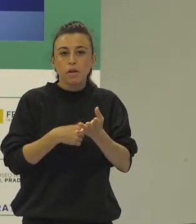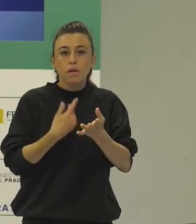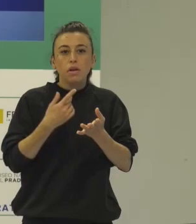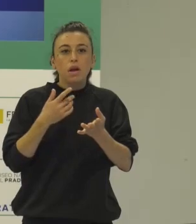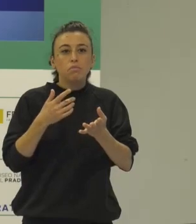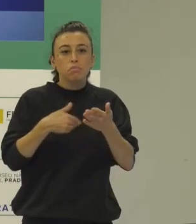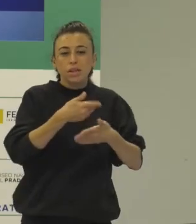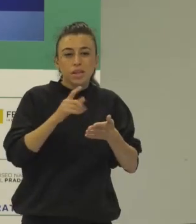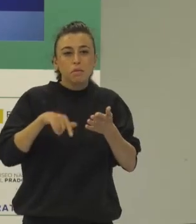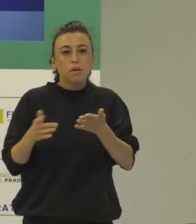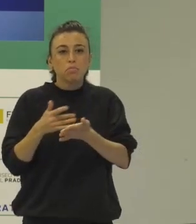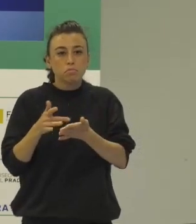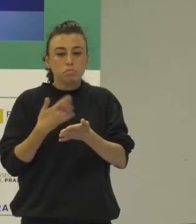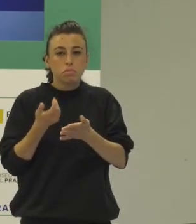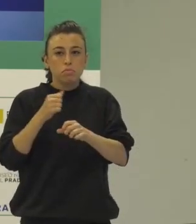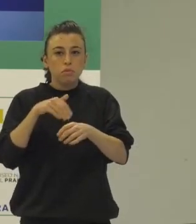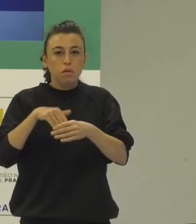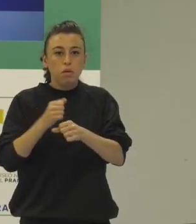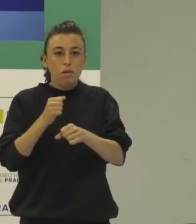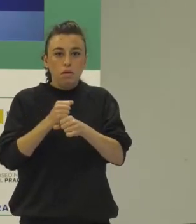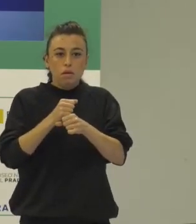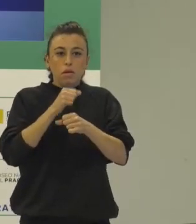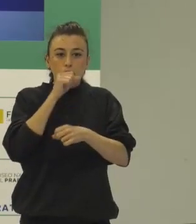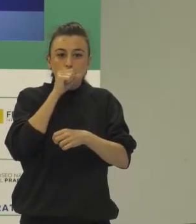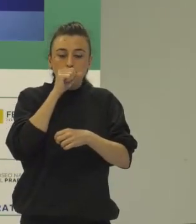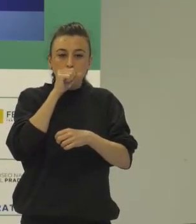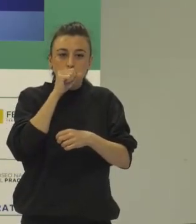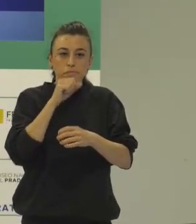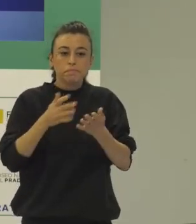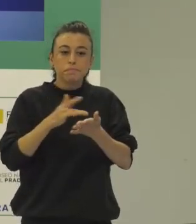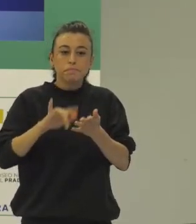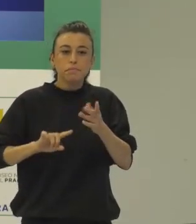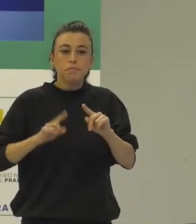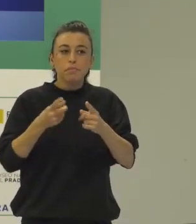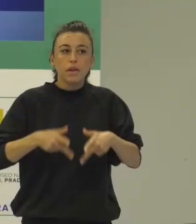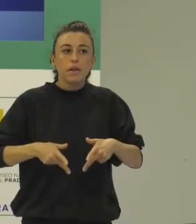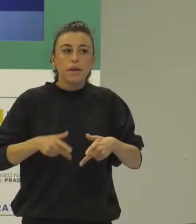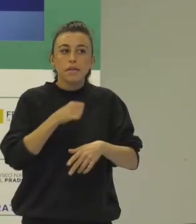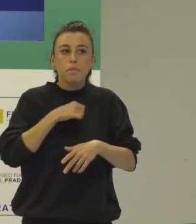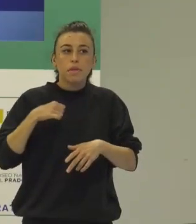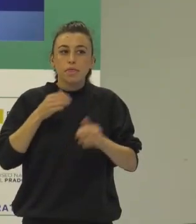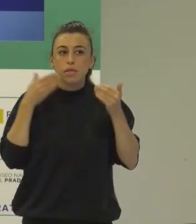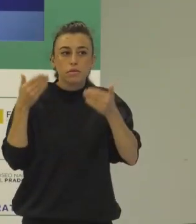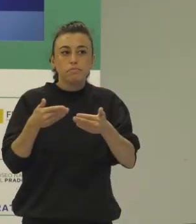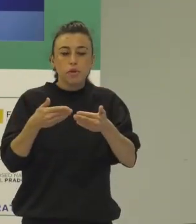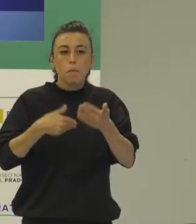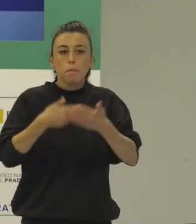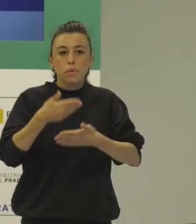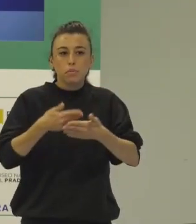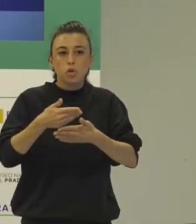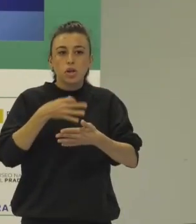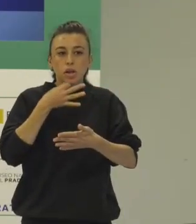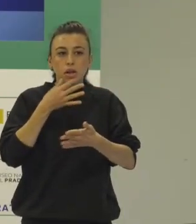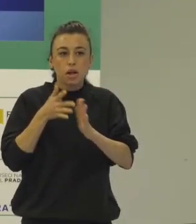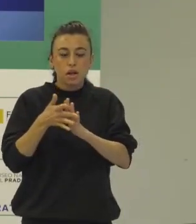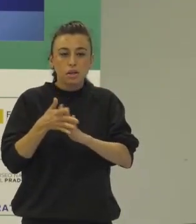medios. Cofundó El Estornudo, primera revista cubana independiente dedicada al periodismo narrativo. Ganó el Premio Libertad de Prensa